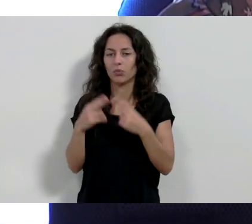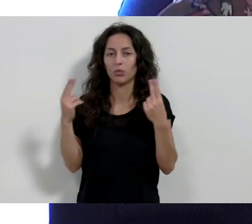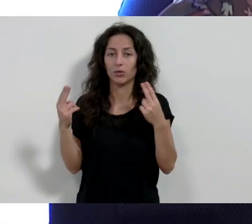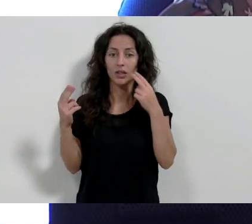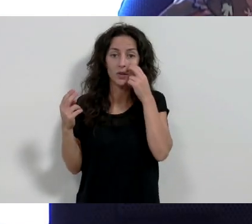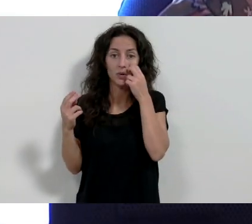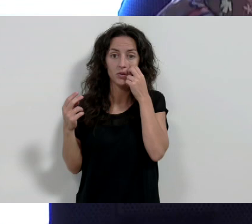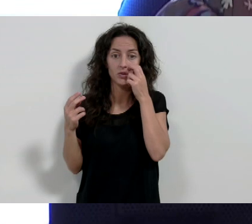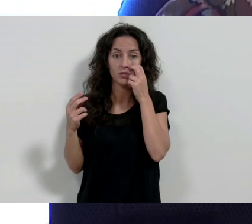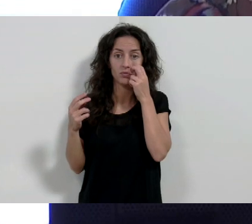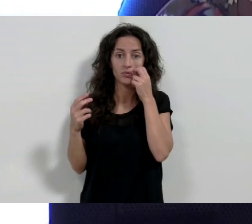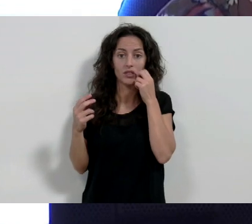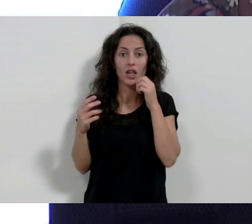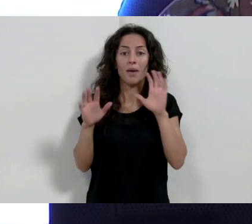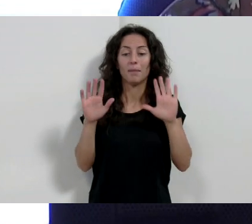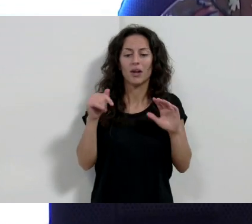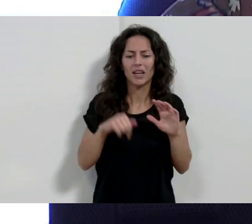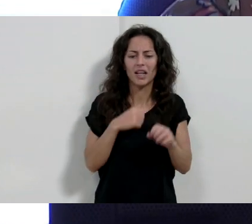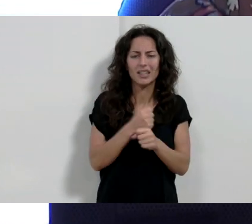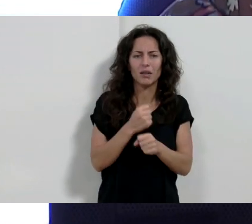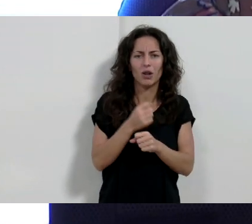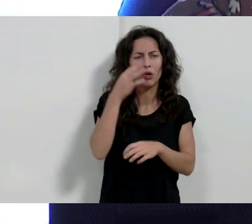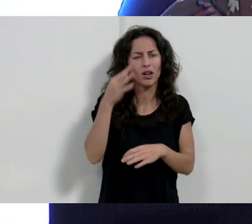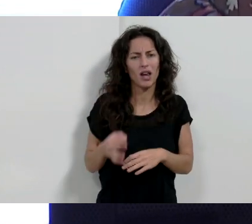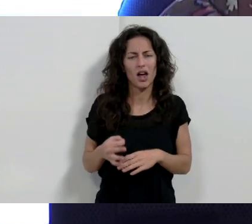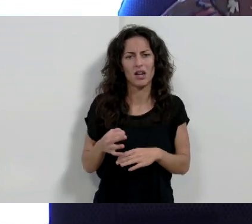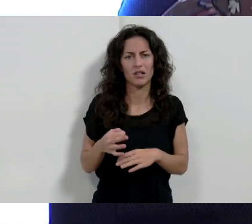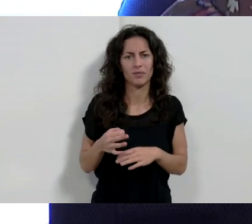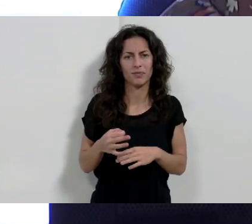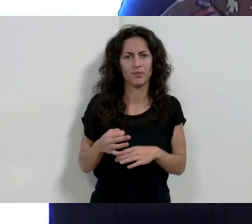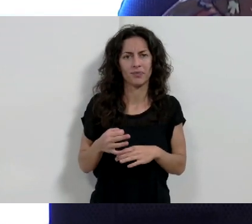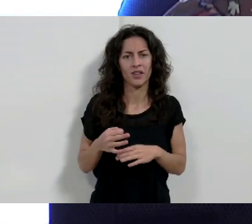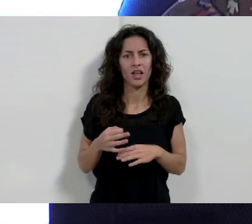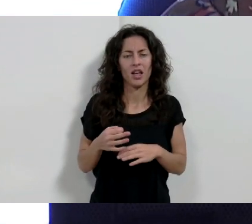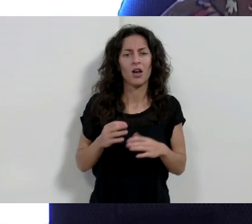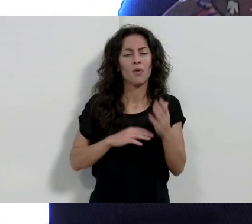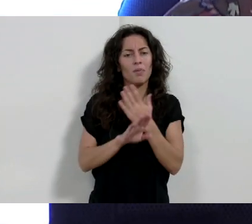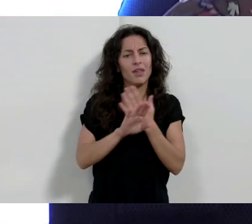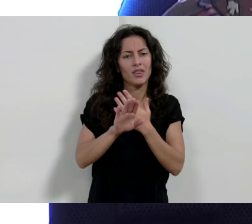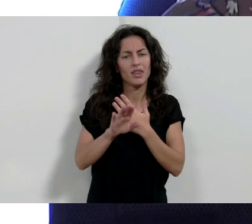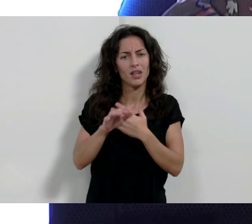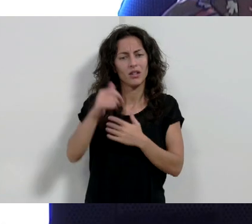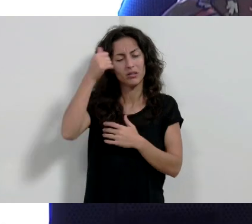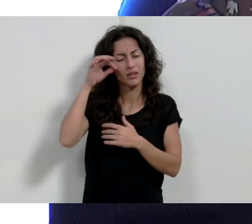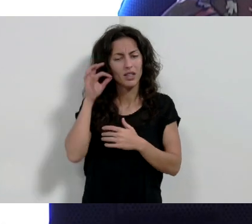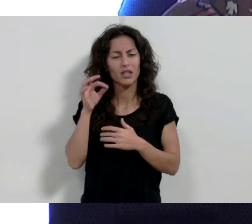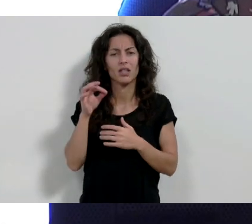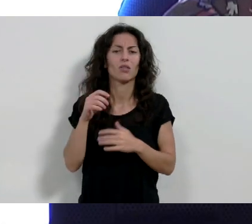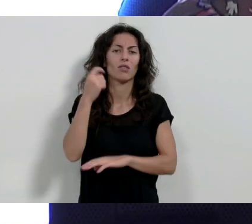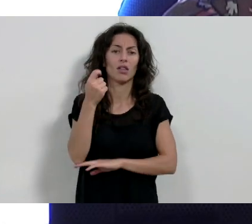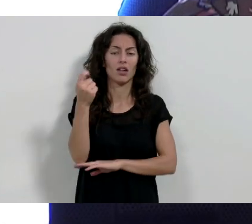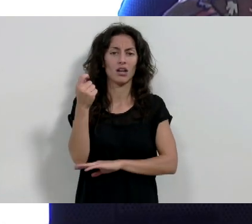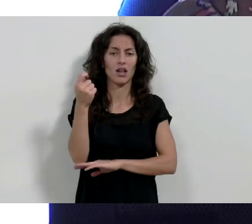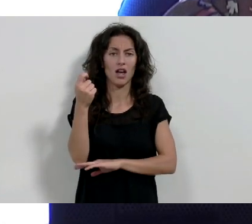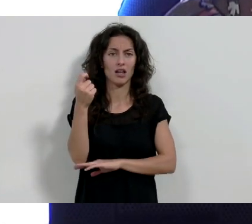Real merecen. El primer punto del acuerdo de gobierno para repartirse la alcaldía de Ciudad